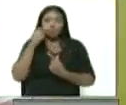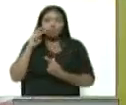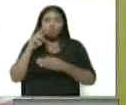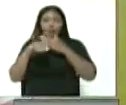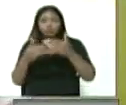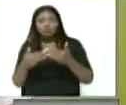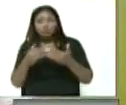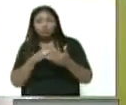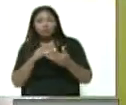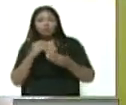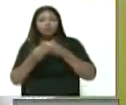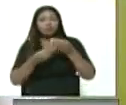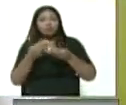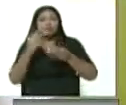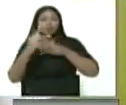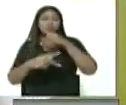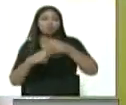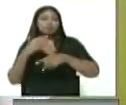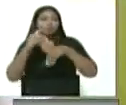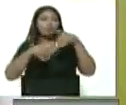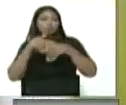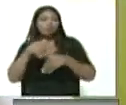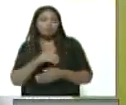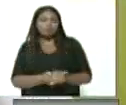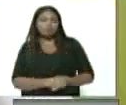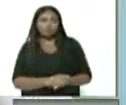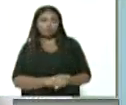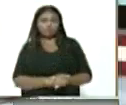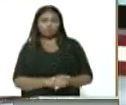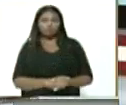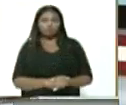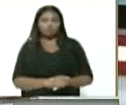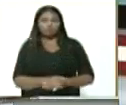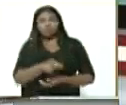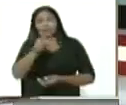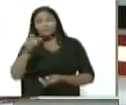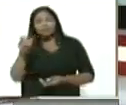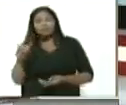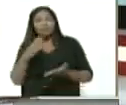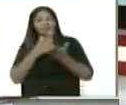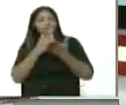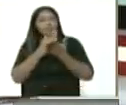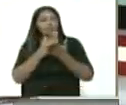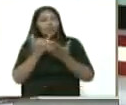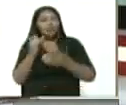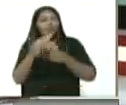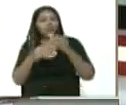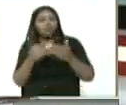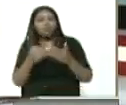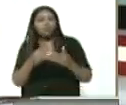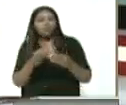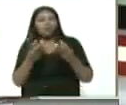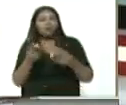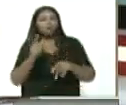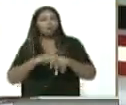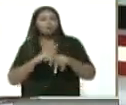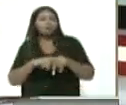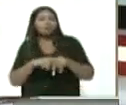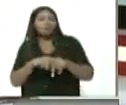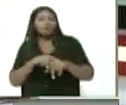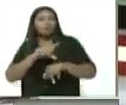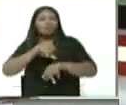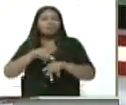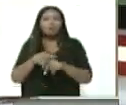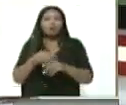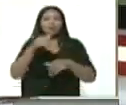dadas para la realización del proceso sectorial puesto el tema la gente de siempre hay elementos como por ejemplo cuánto va a durar el acto de votación